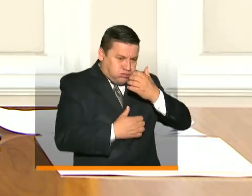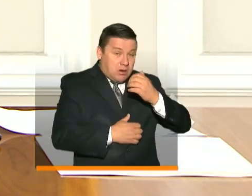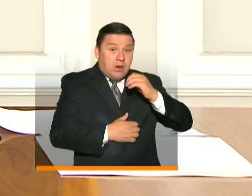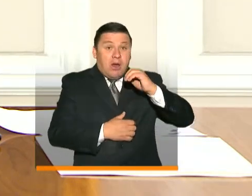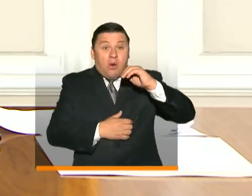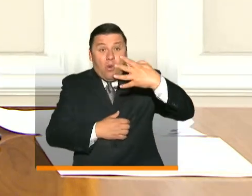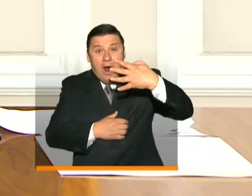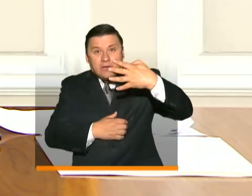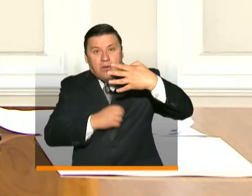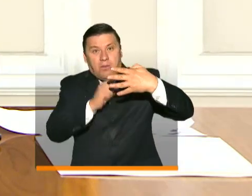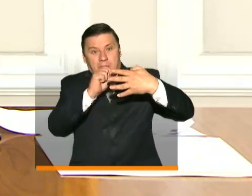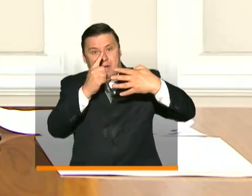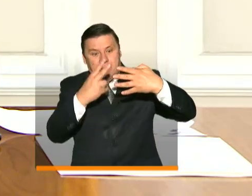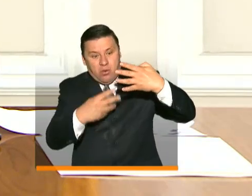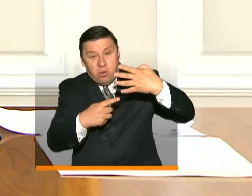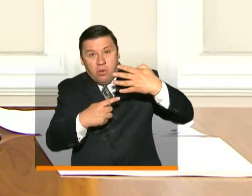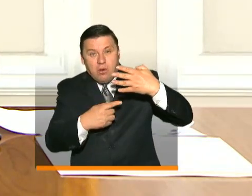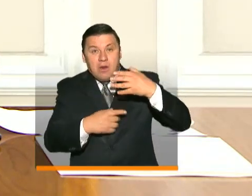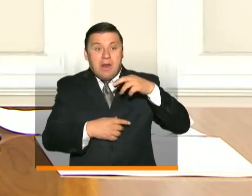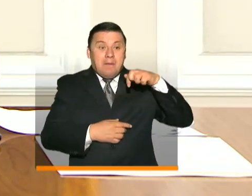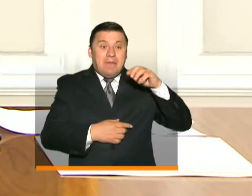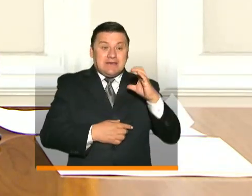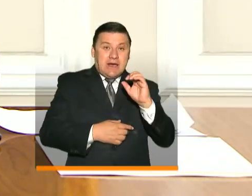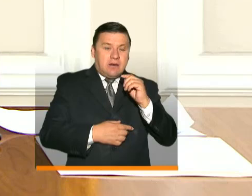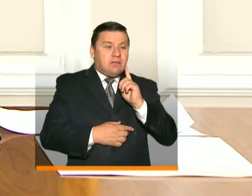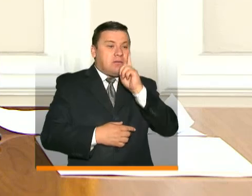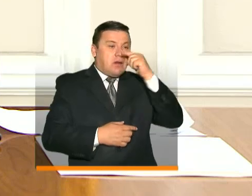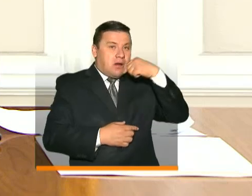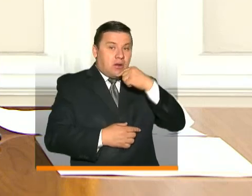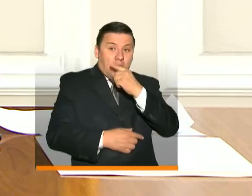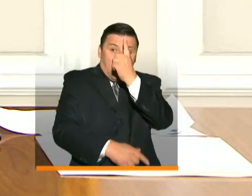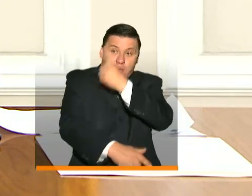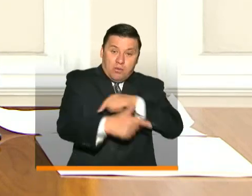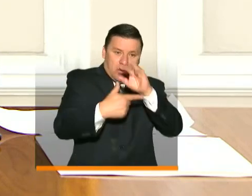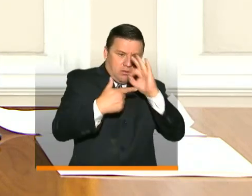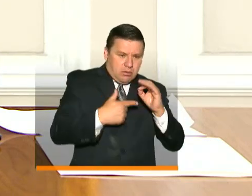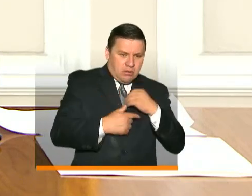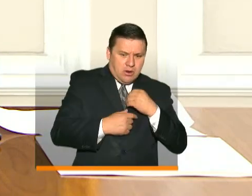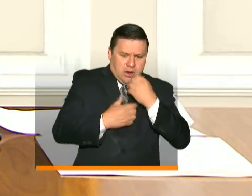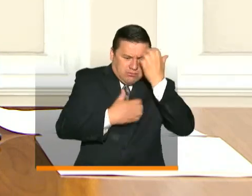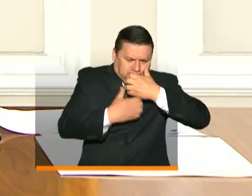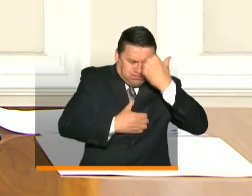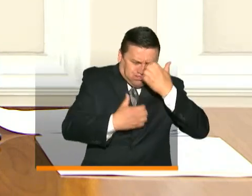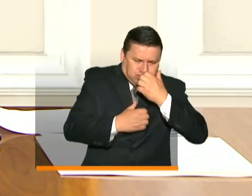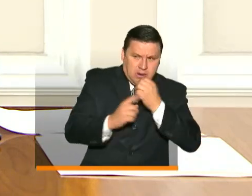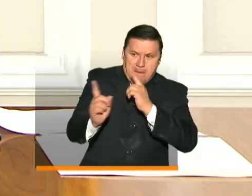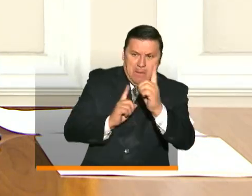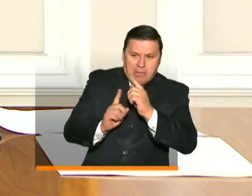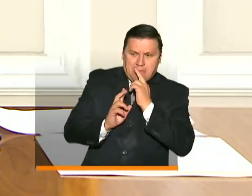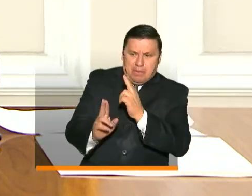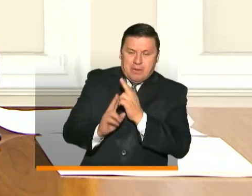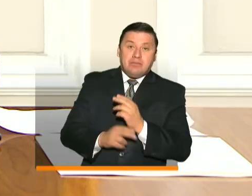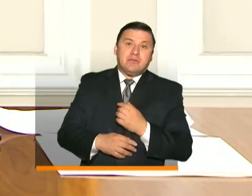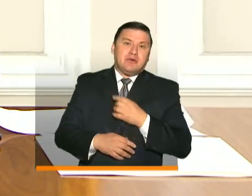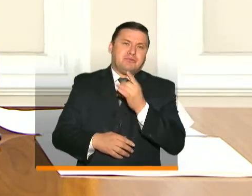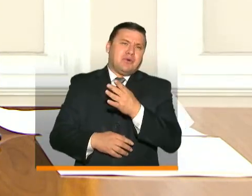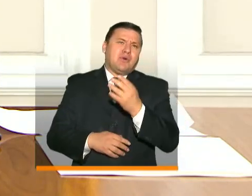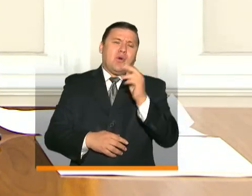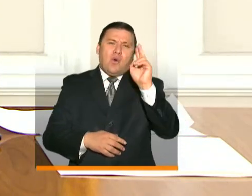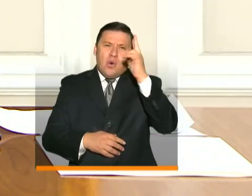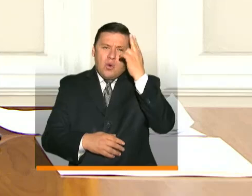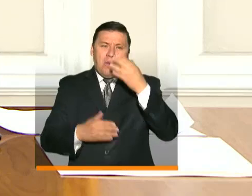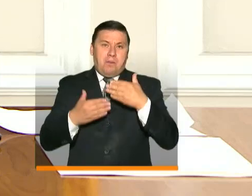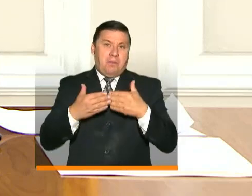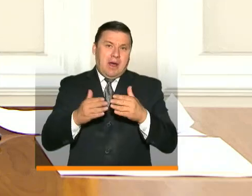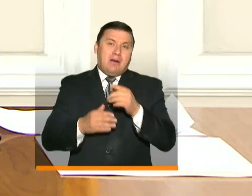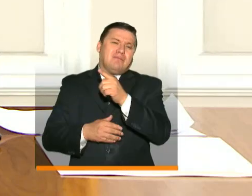de América Latina en el mayor número de pruebas PCR por millón de habitantes, superado por países como Uruguay o